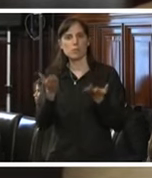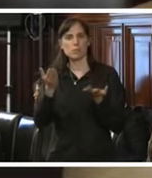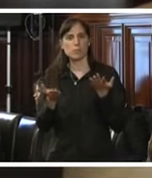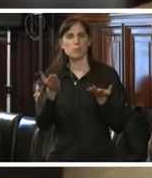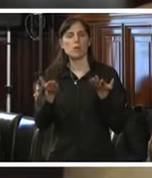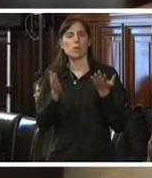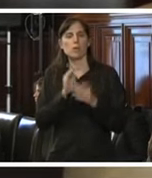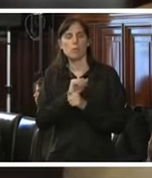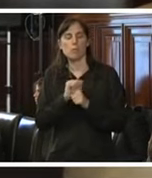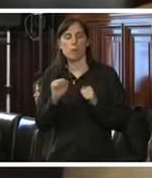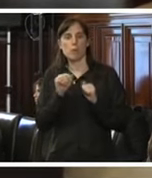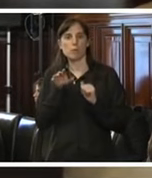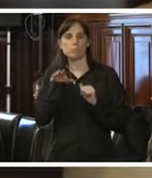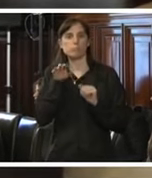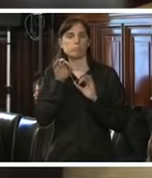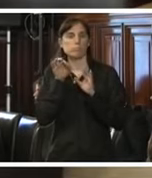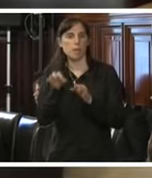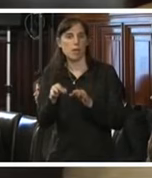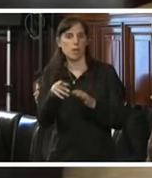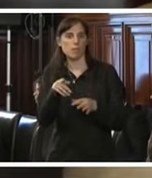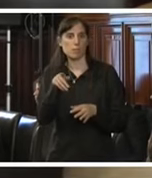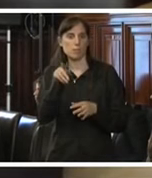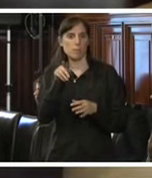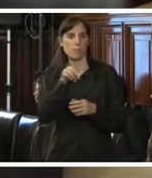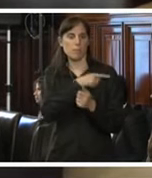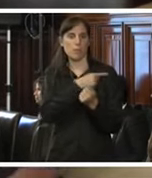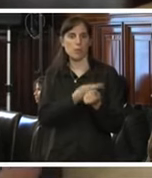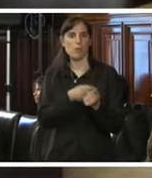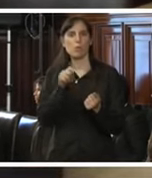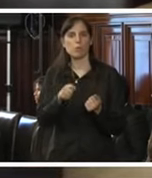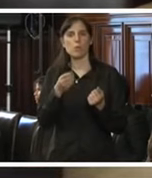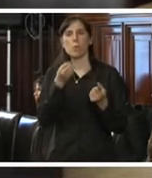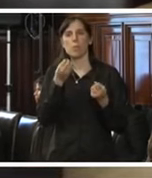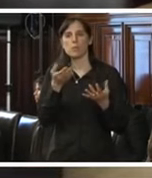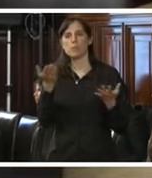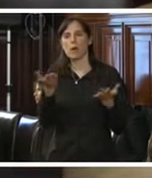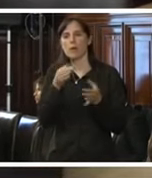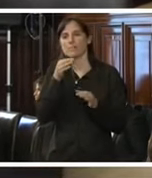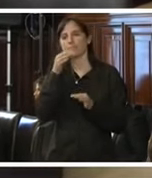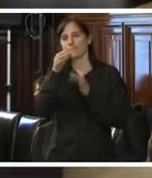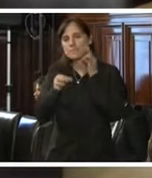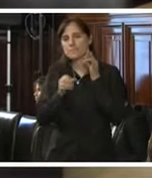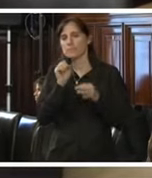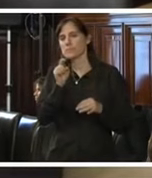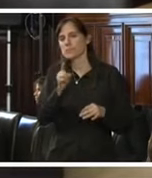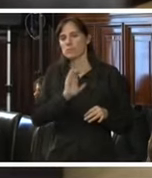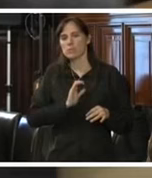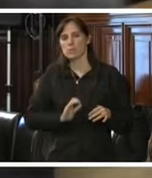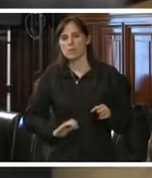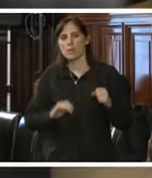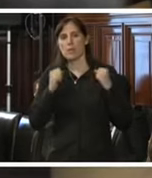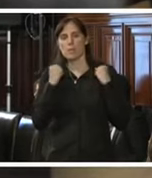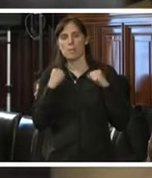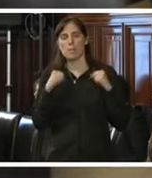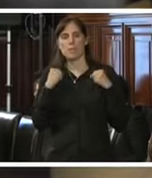misma finalmente. En ese sentido, intentaremos hacer una caracterización de las prácticas y modalidades de